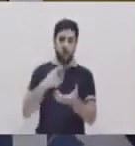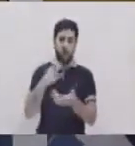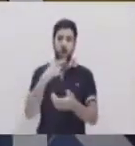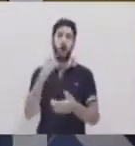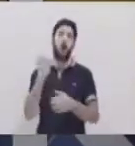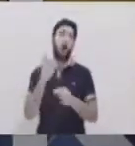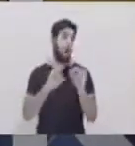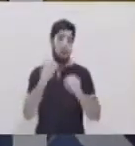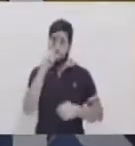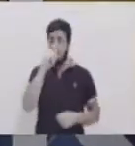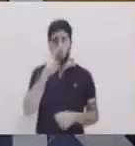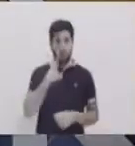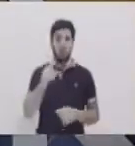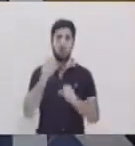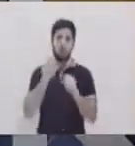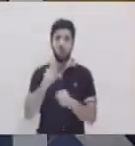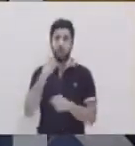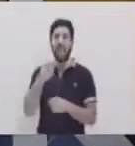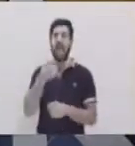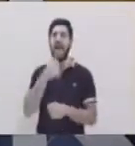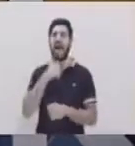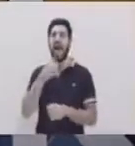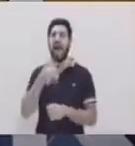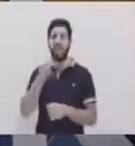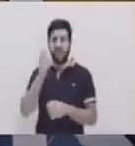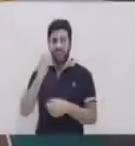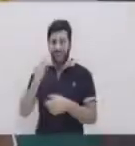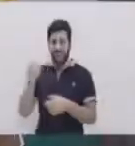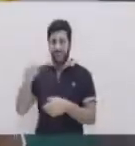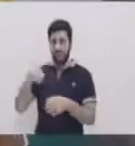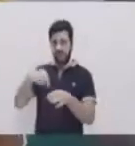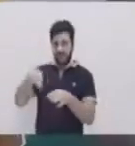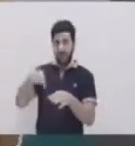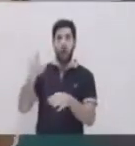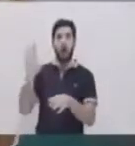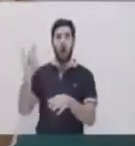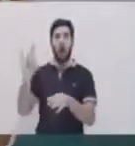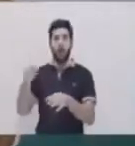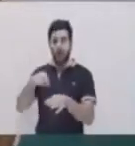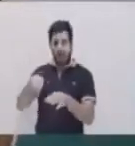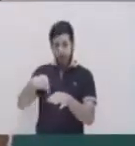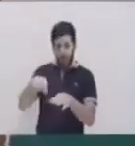café, ¿sí? Café con un poco de goma,